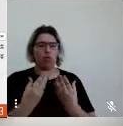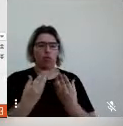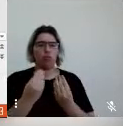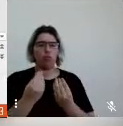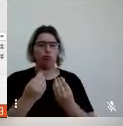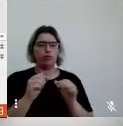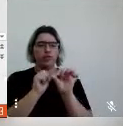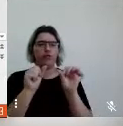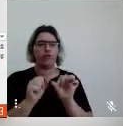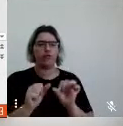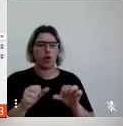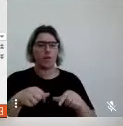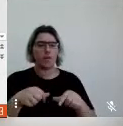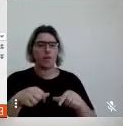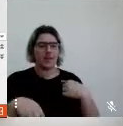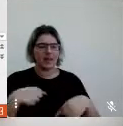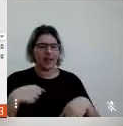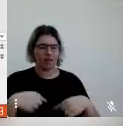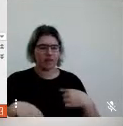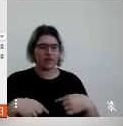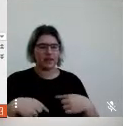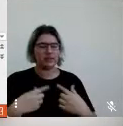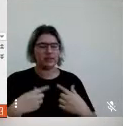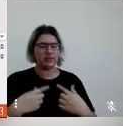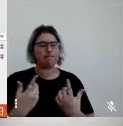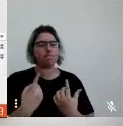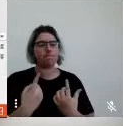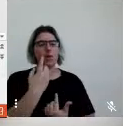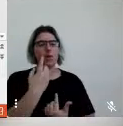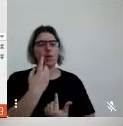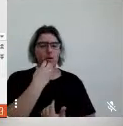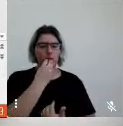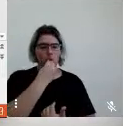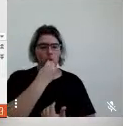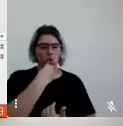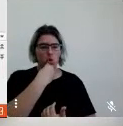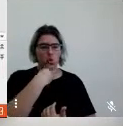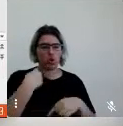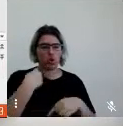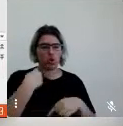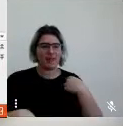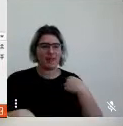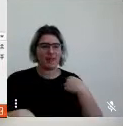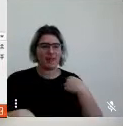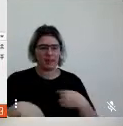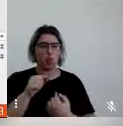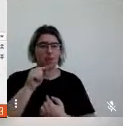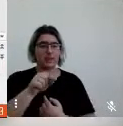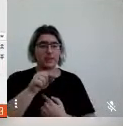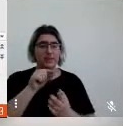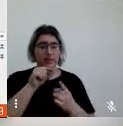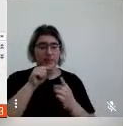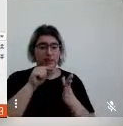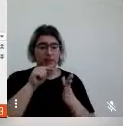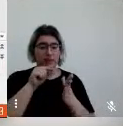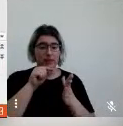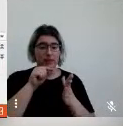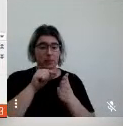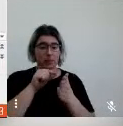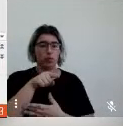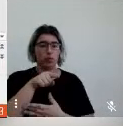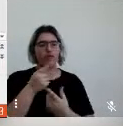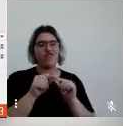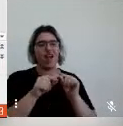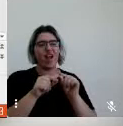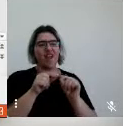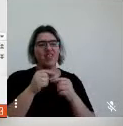trabaja. Una de sus funciones es la función de nutrición y metabolismo. Y en este punto, las bacterias se encargan de